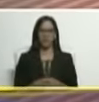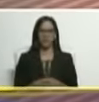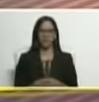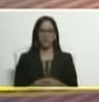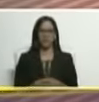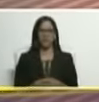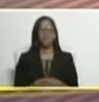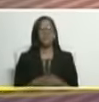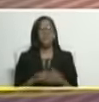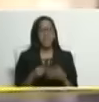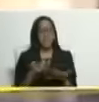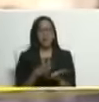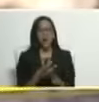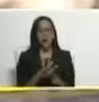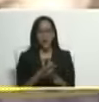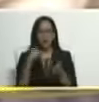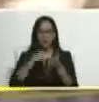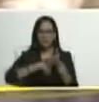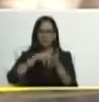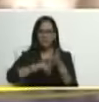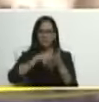Y en medio de esa batalla,